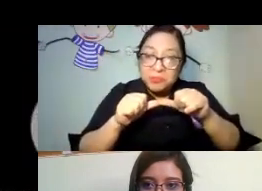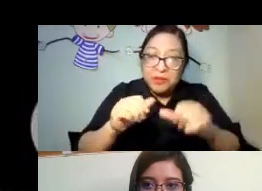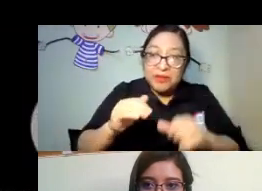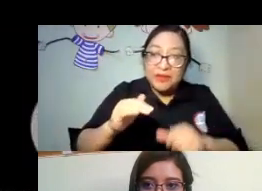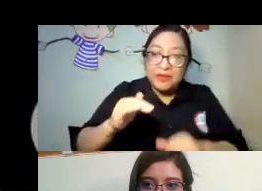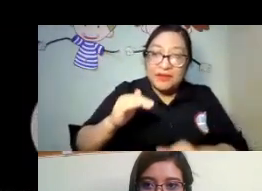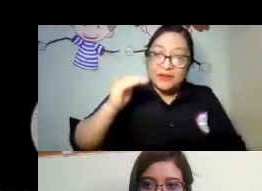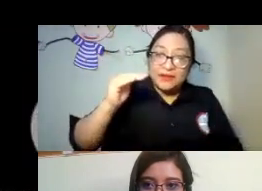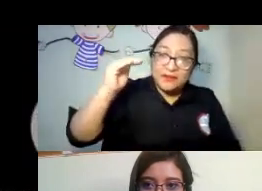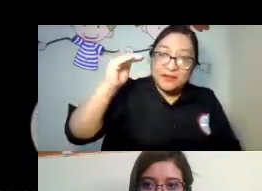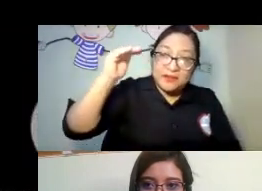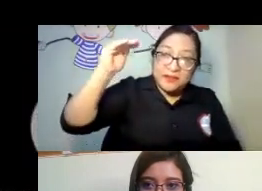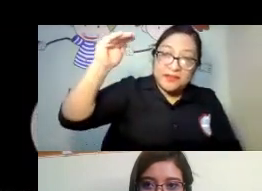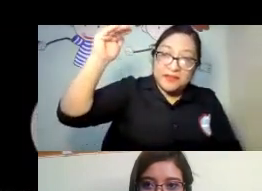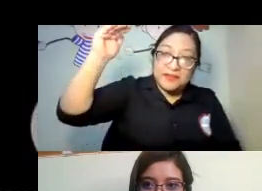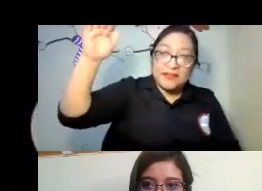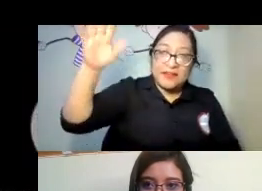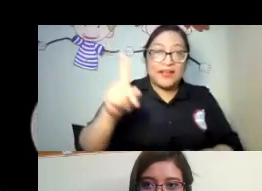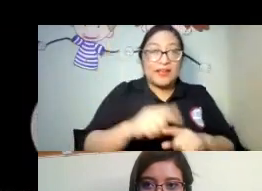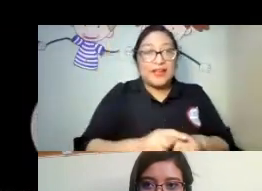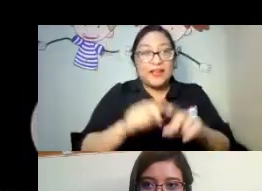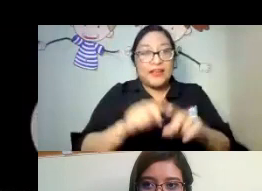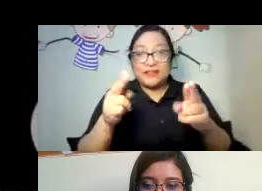va realizando otras actividades.